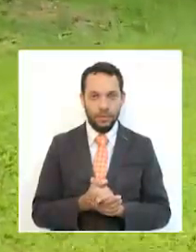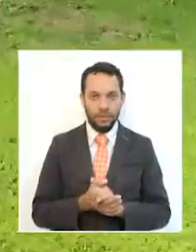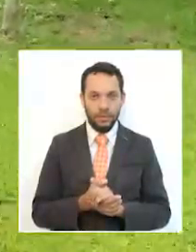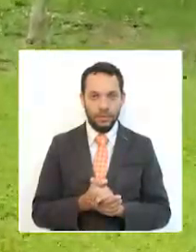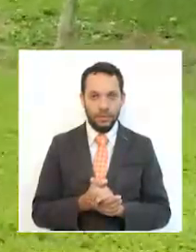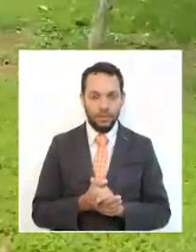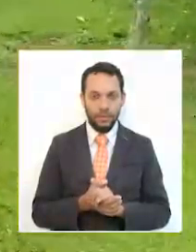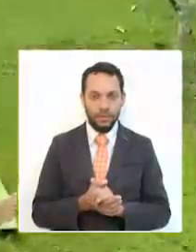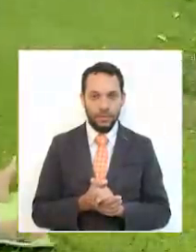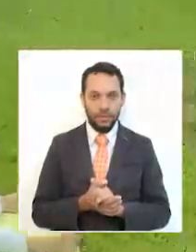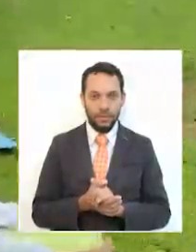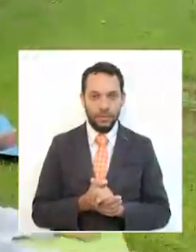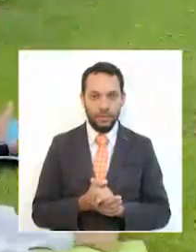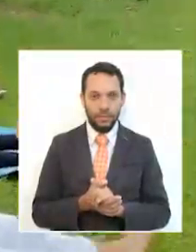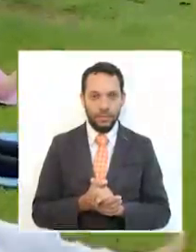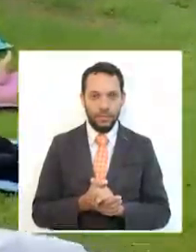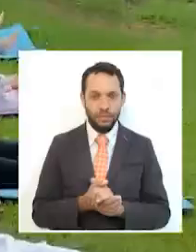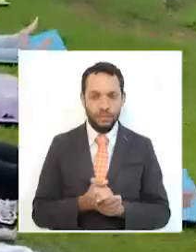ah